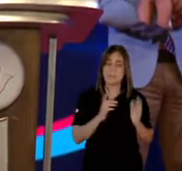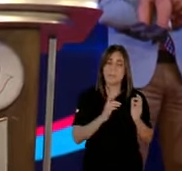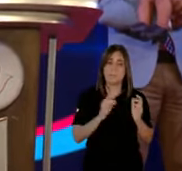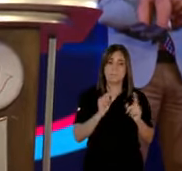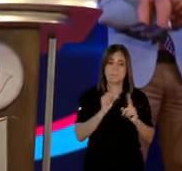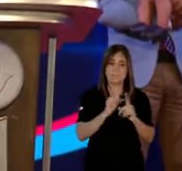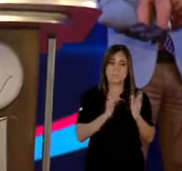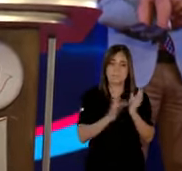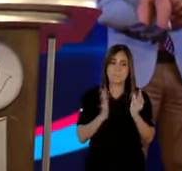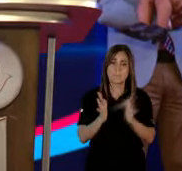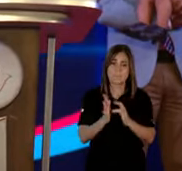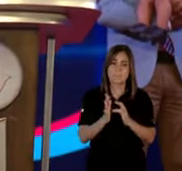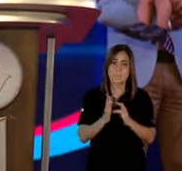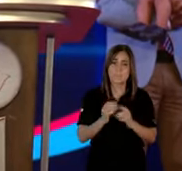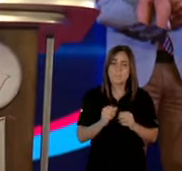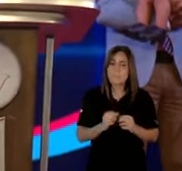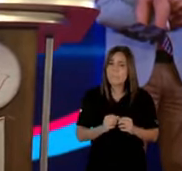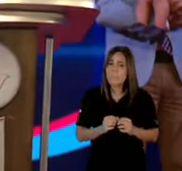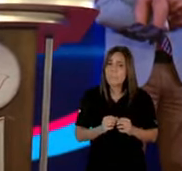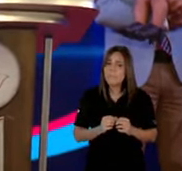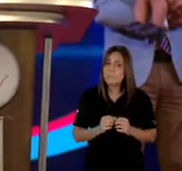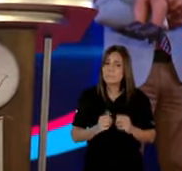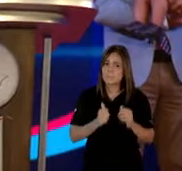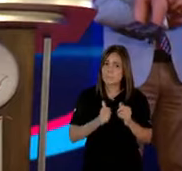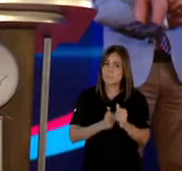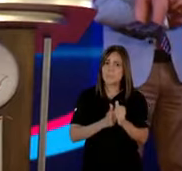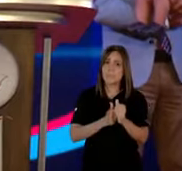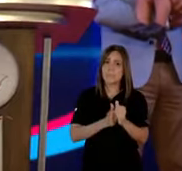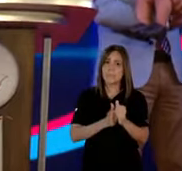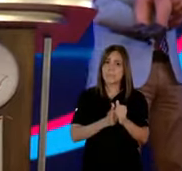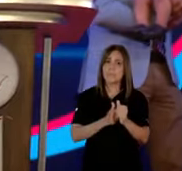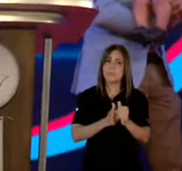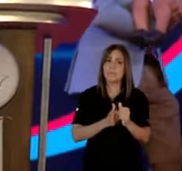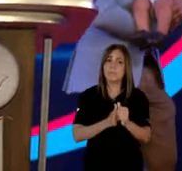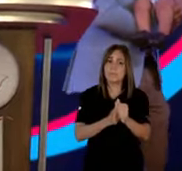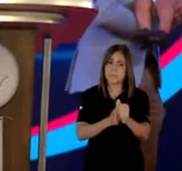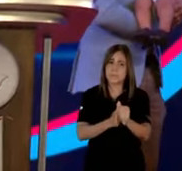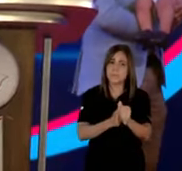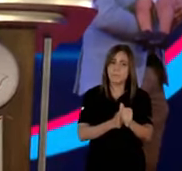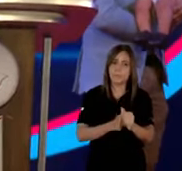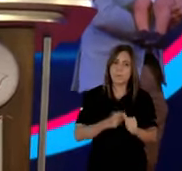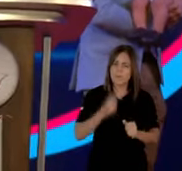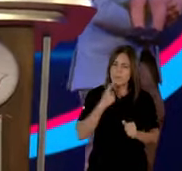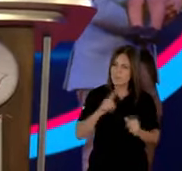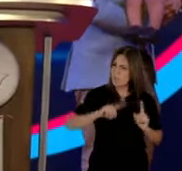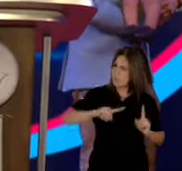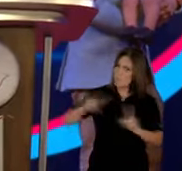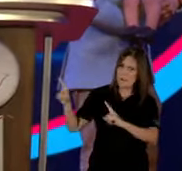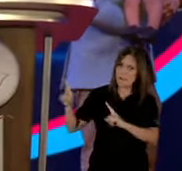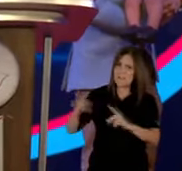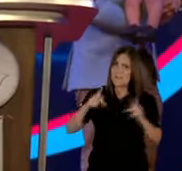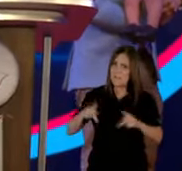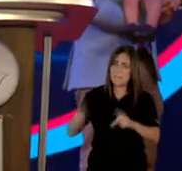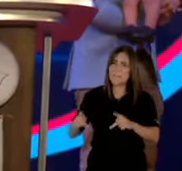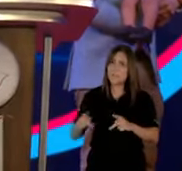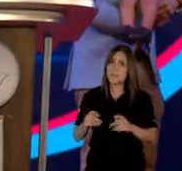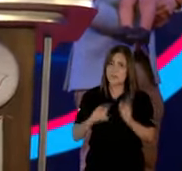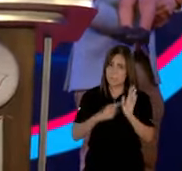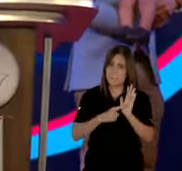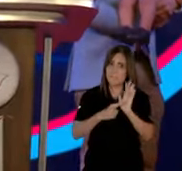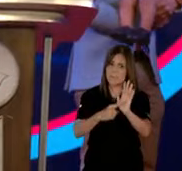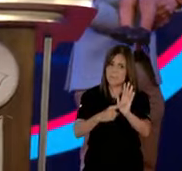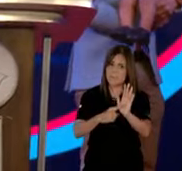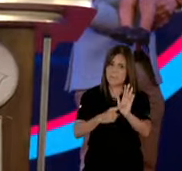a los que los presentaban. Viéndolo Jesús se indignó y les dijo, dejad a los niños venir a mí y no se